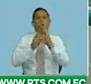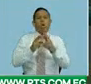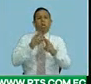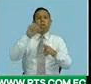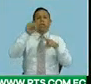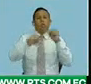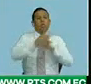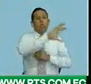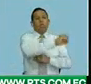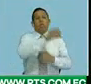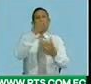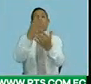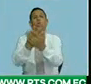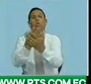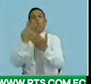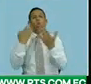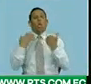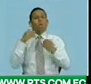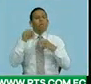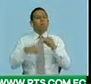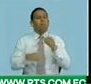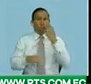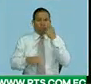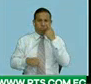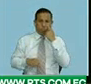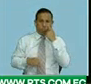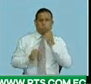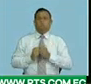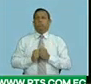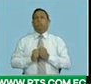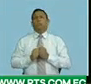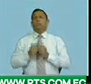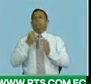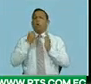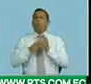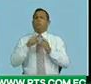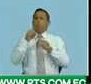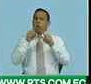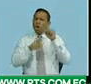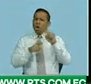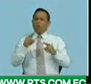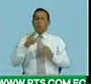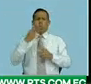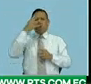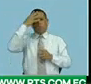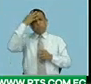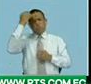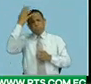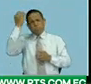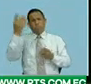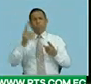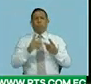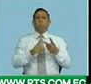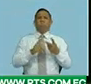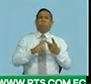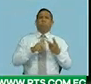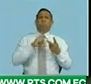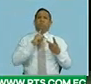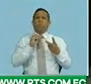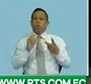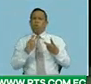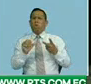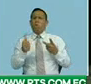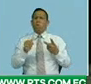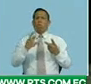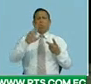Guayaquil. Adversarios políticos, inclusive el mismo ingeniero Jorge Glass Espinel, el mismo tío de él, el señor Rivera, con